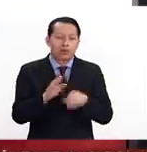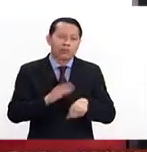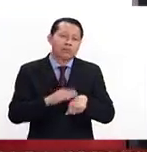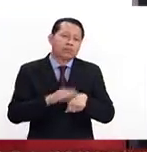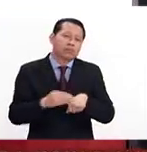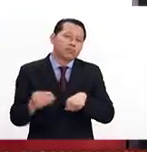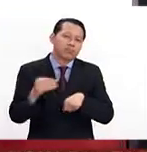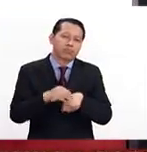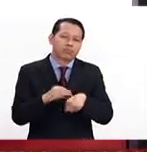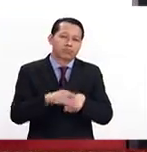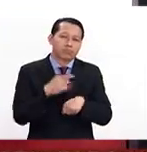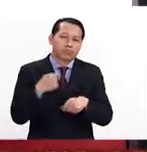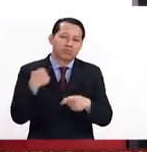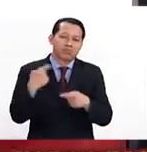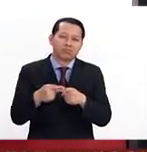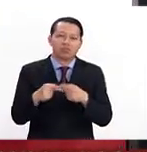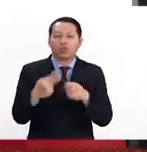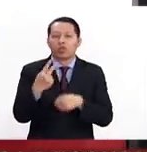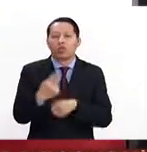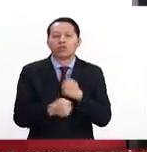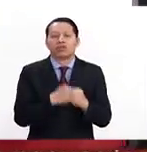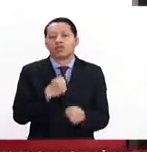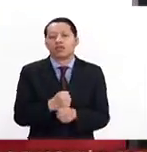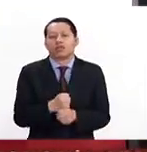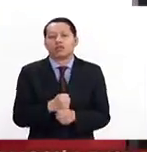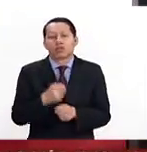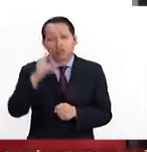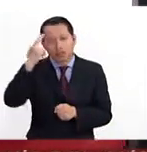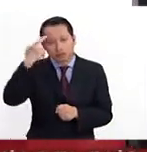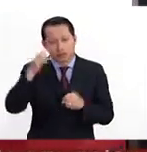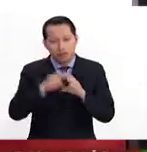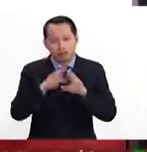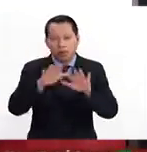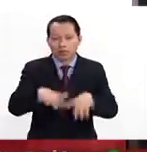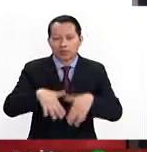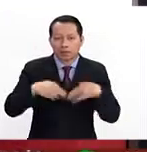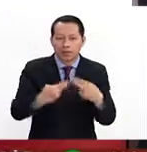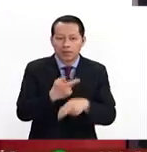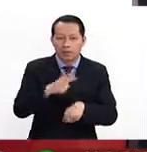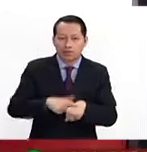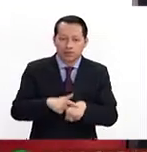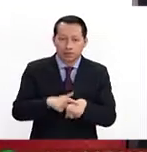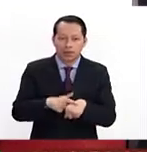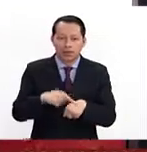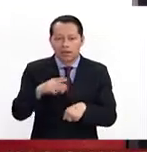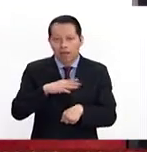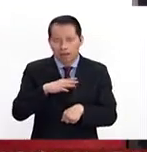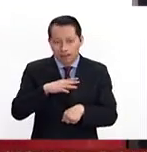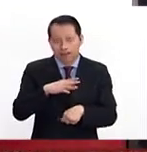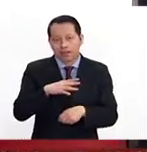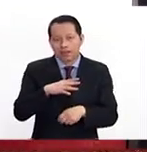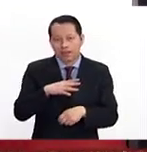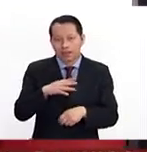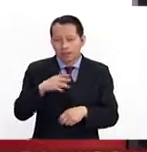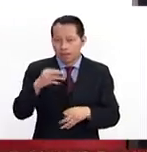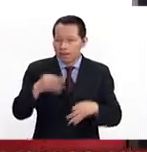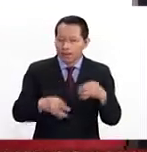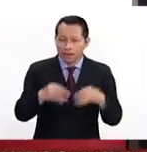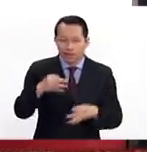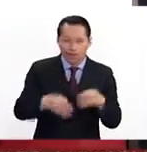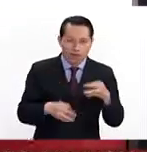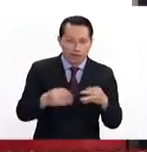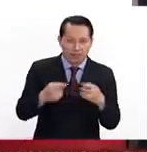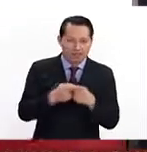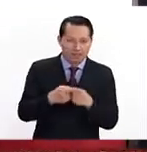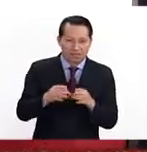venido pasando en los últimos 2 años. Recordemos que la Asamblea Nacional está en desacato por el tribunal